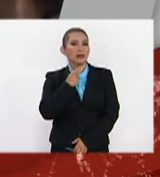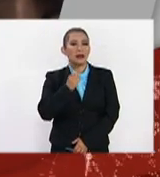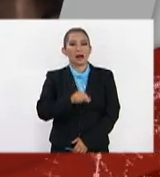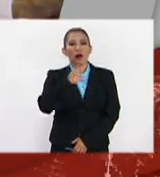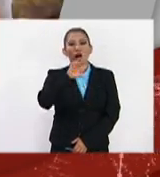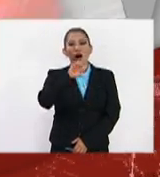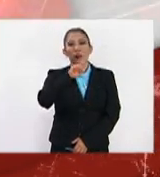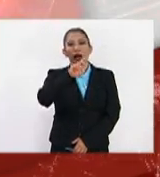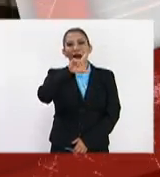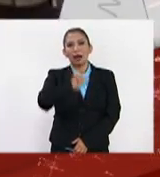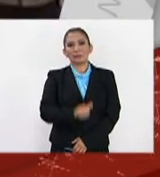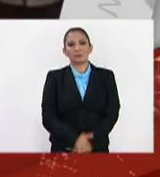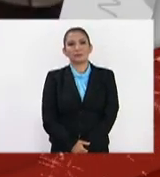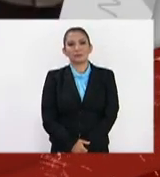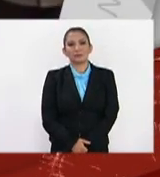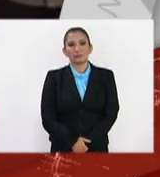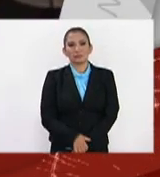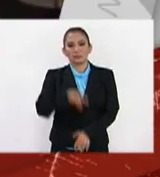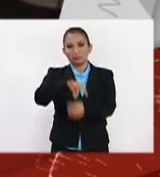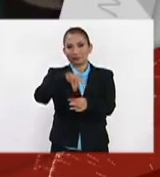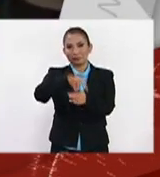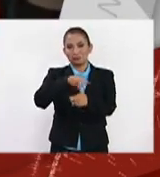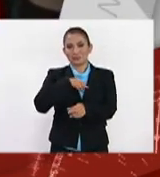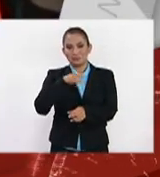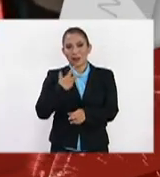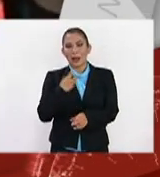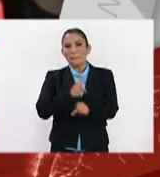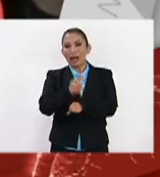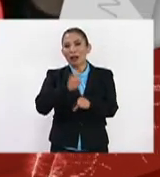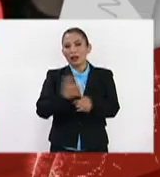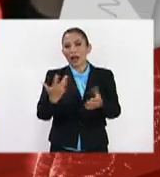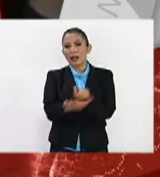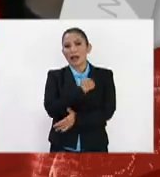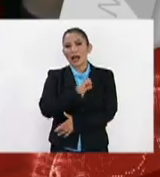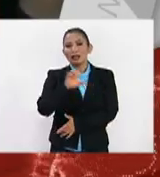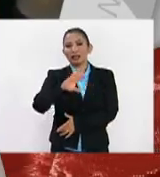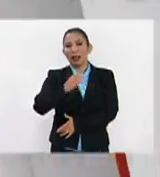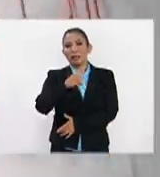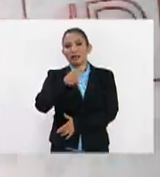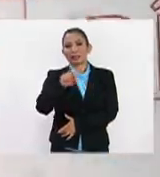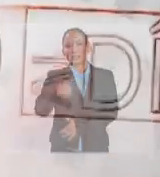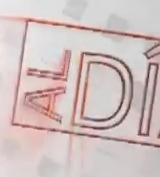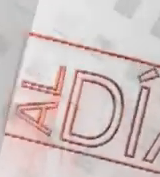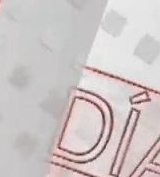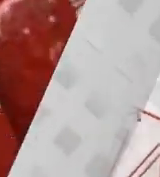Martínez Corbalá. Elecciones en Venezuela dan la victoria al chavismo.